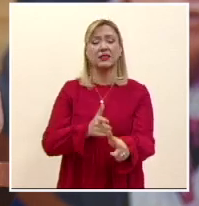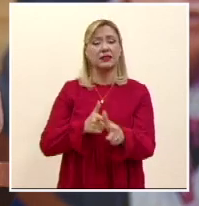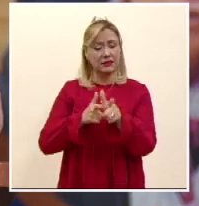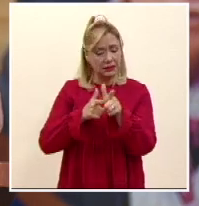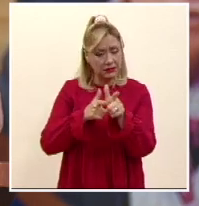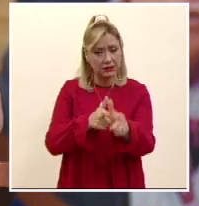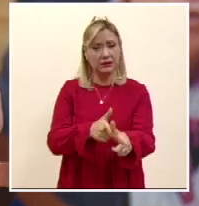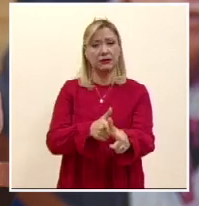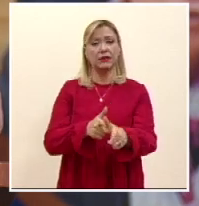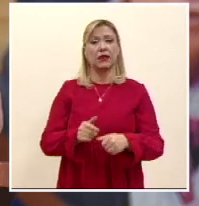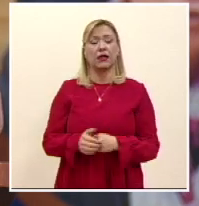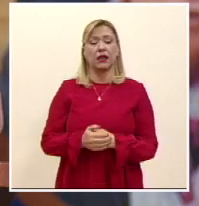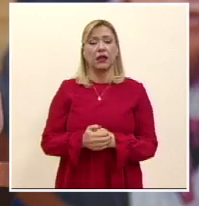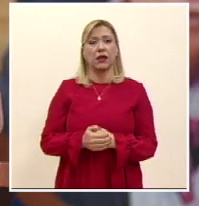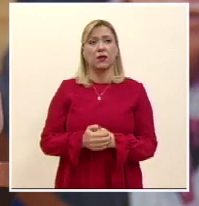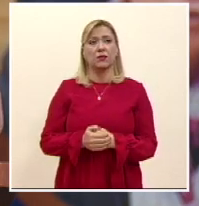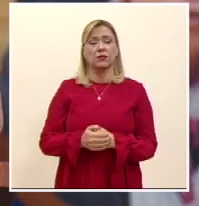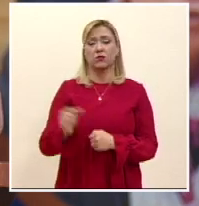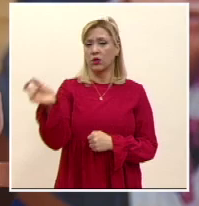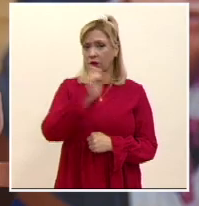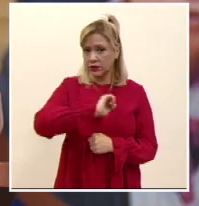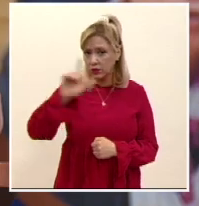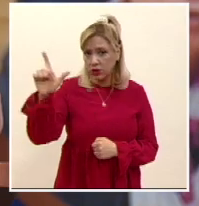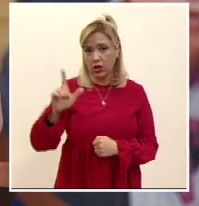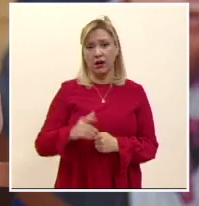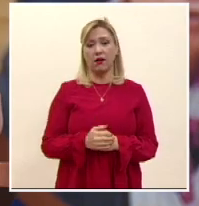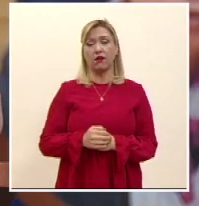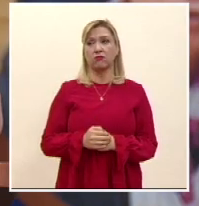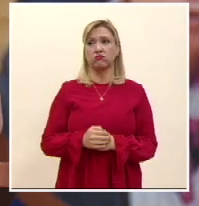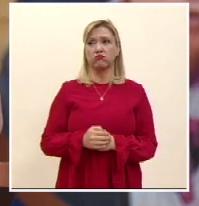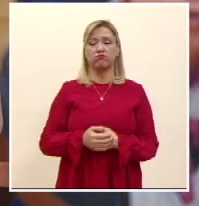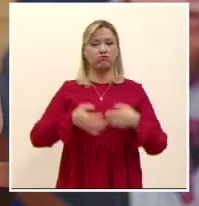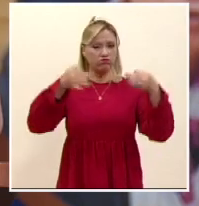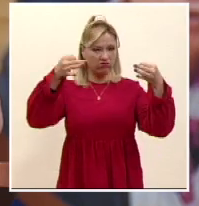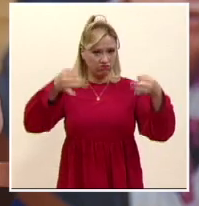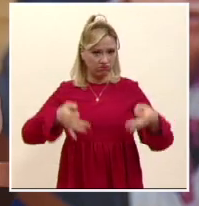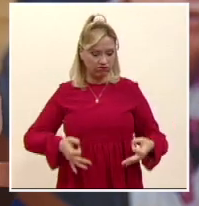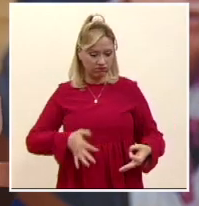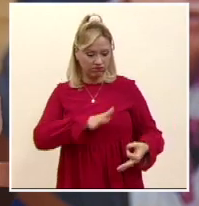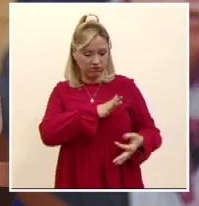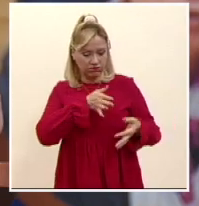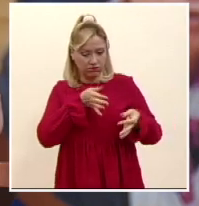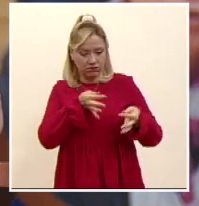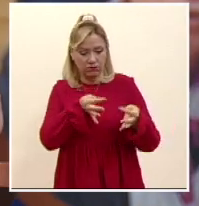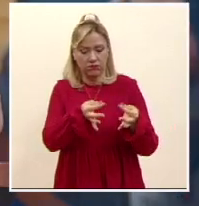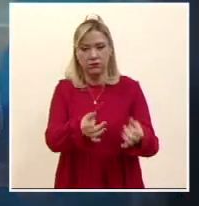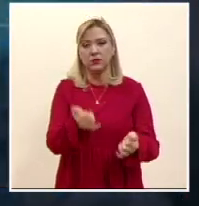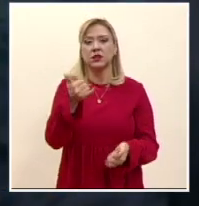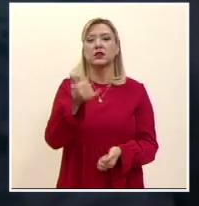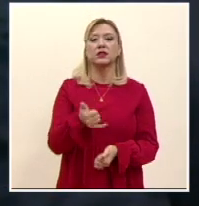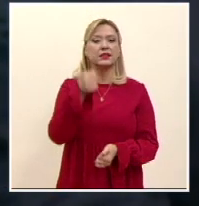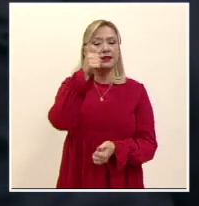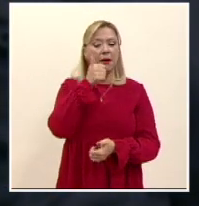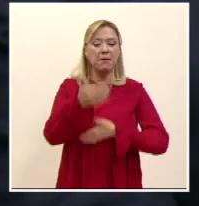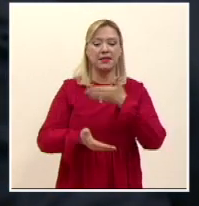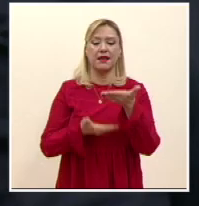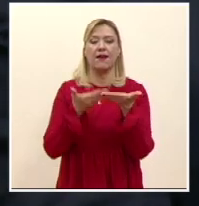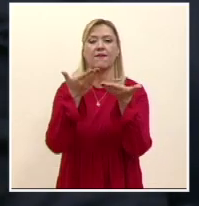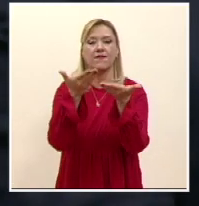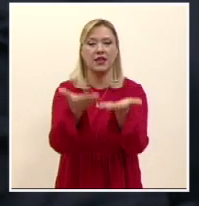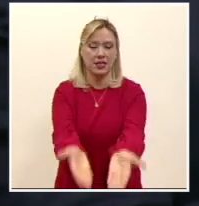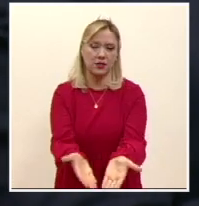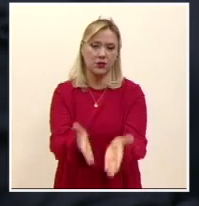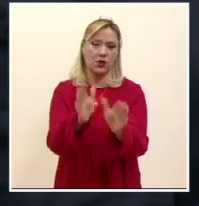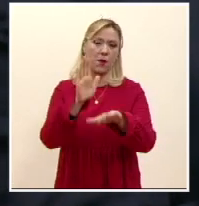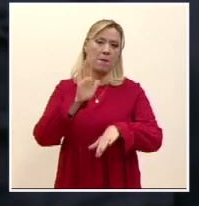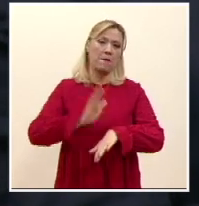enfrentando con el profesionalismo, con la excelencia y con la vocación de servicio. Por su